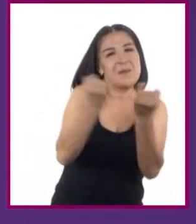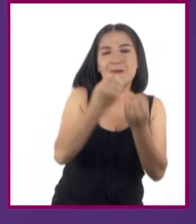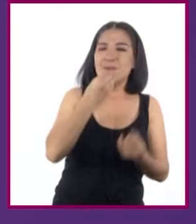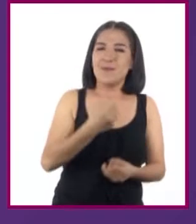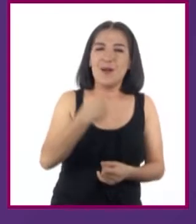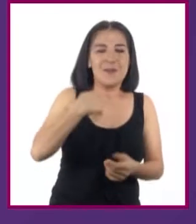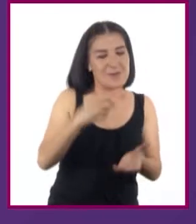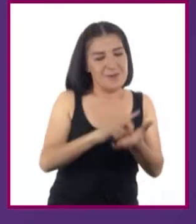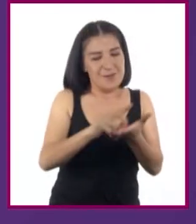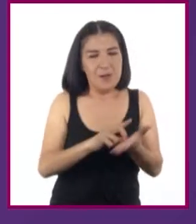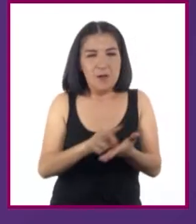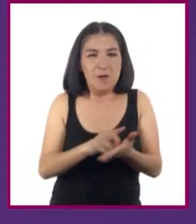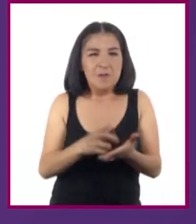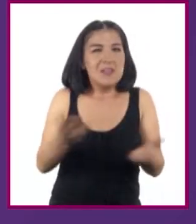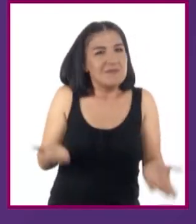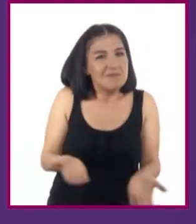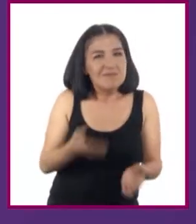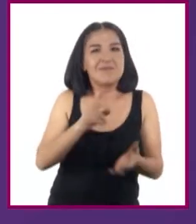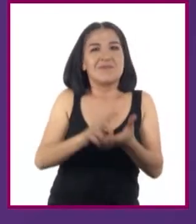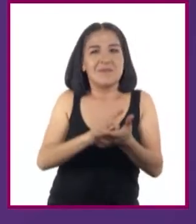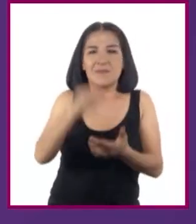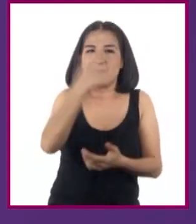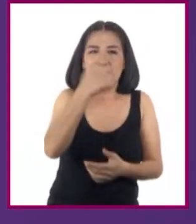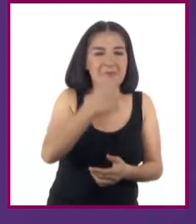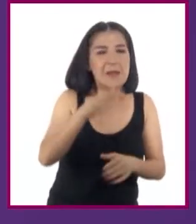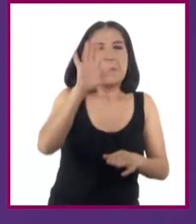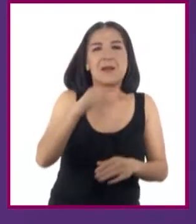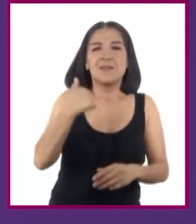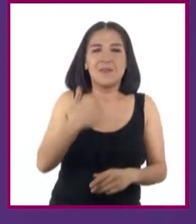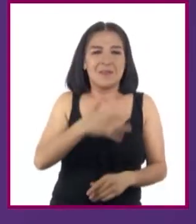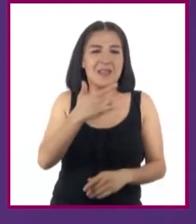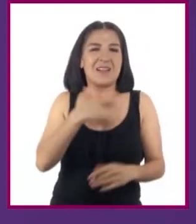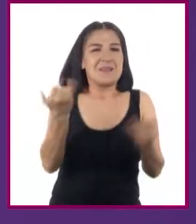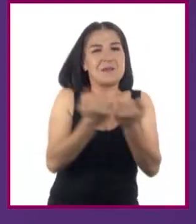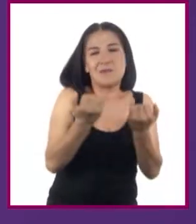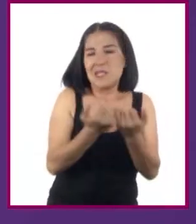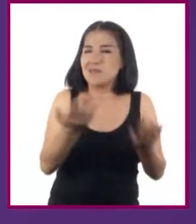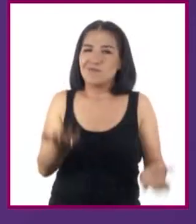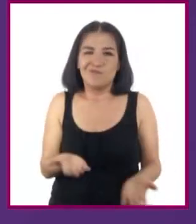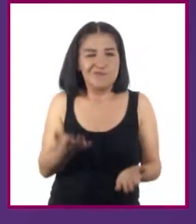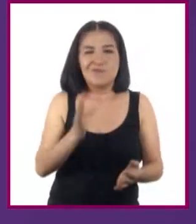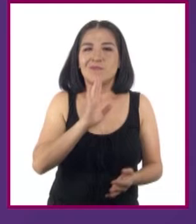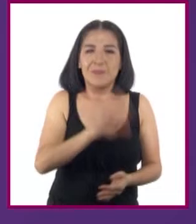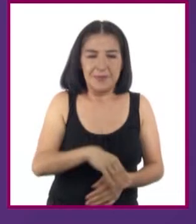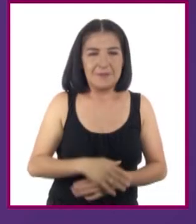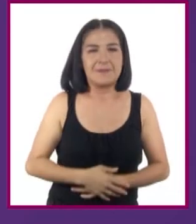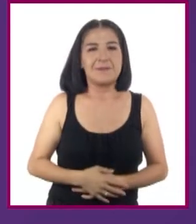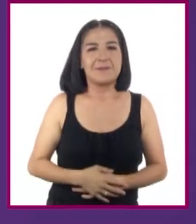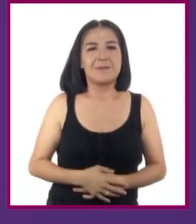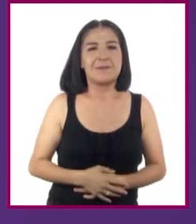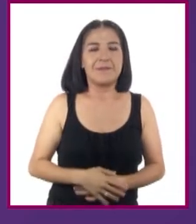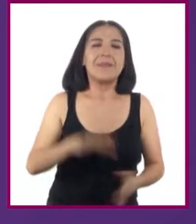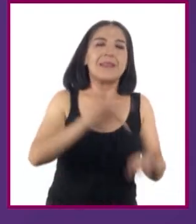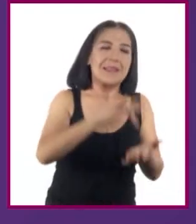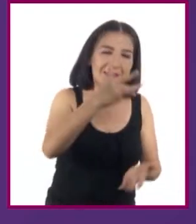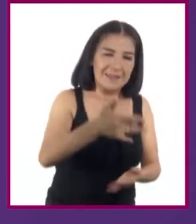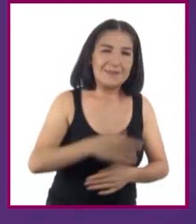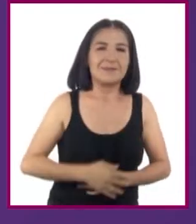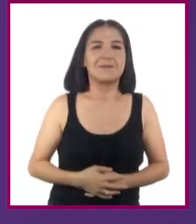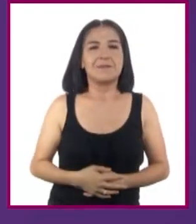que haya como una puerta muy fácil de acceso a este uso de sustancias.